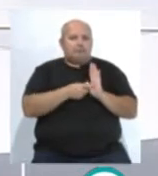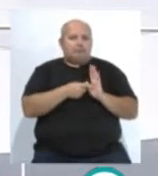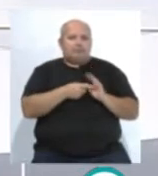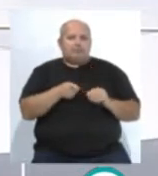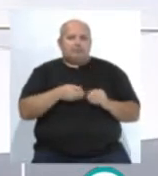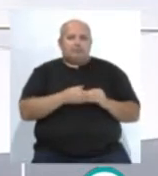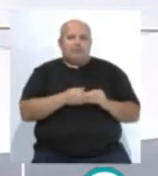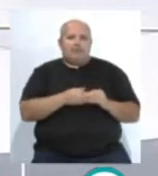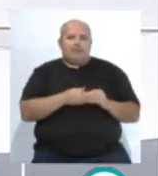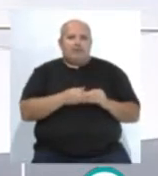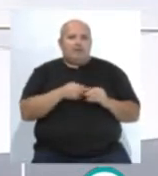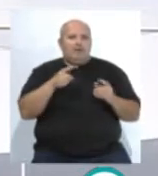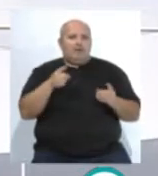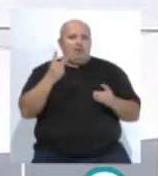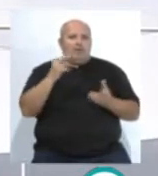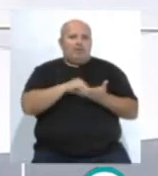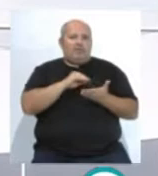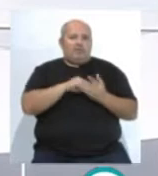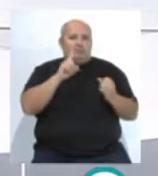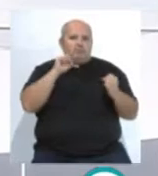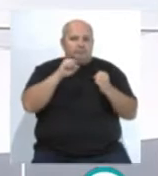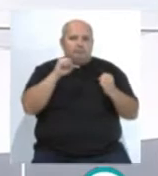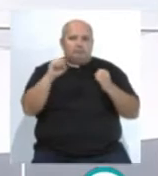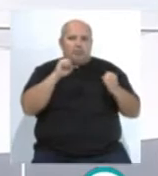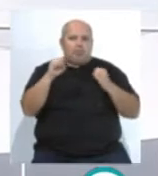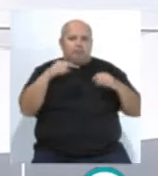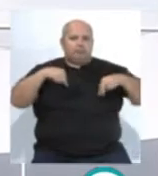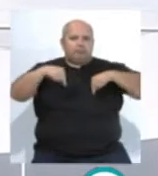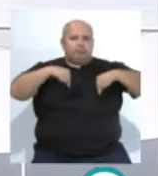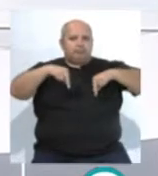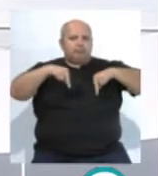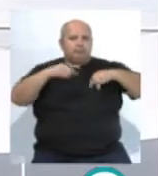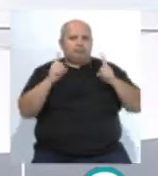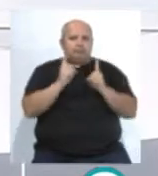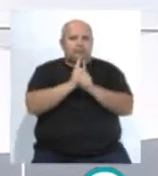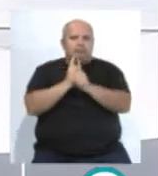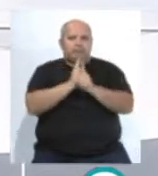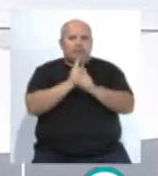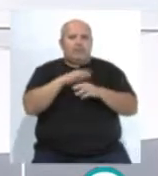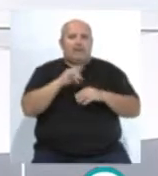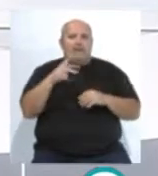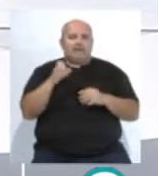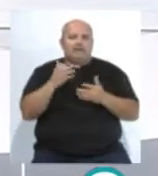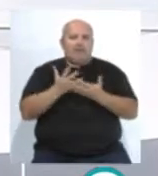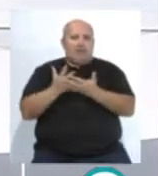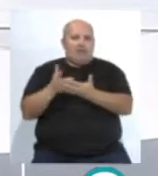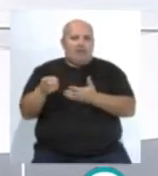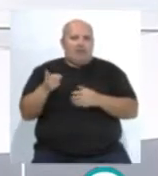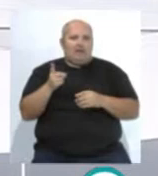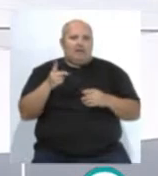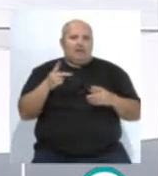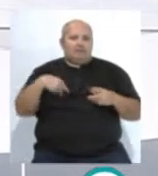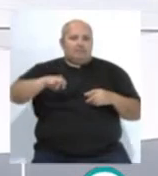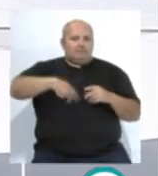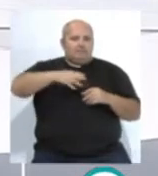su lado. Ahí se encaró dos veces con Kini y le dio y ayudó a Keche para que a Keche haga lo suyo del recorte